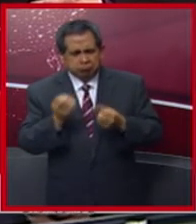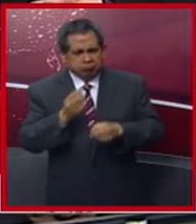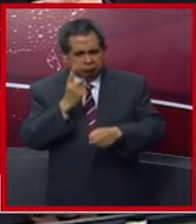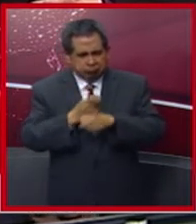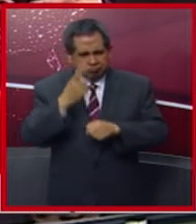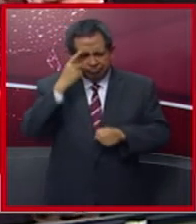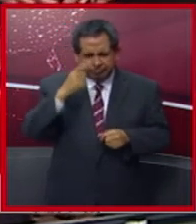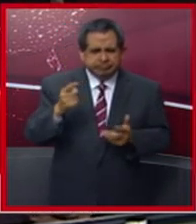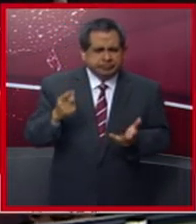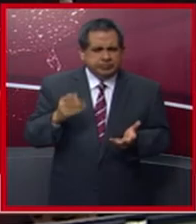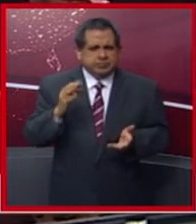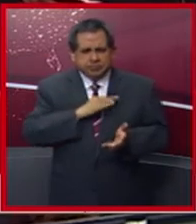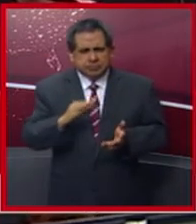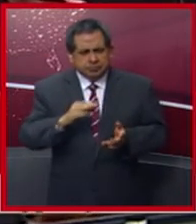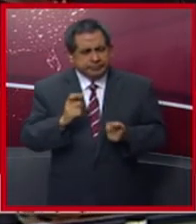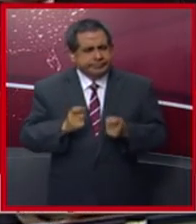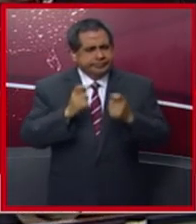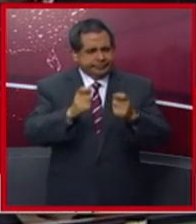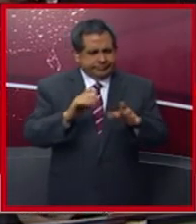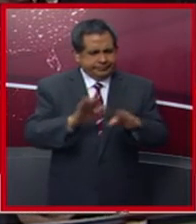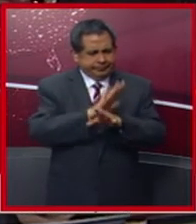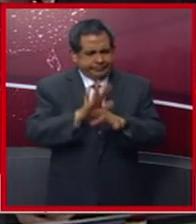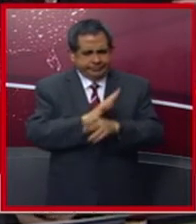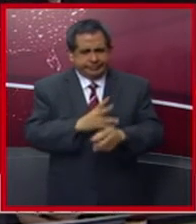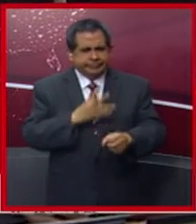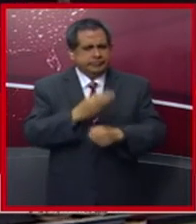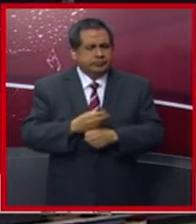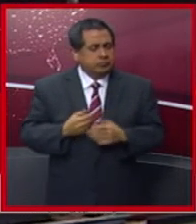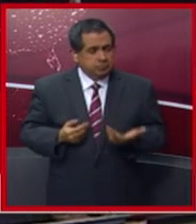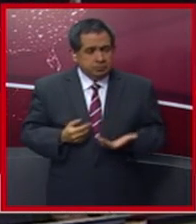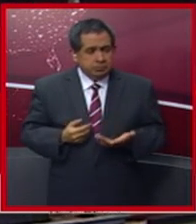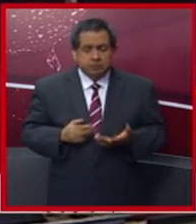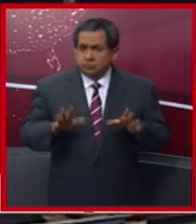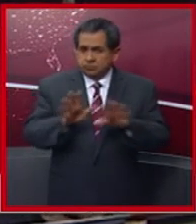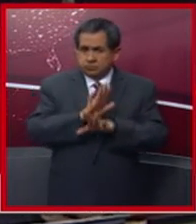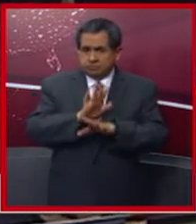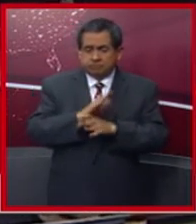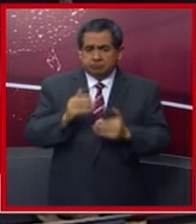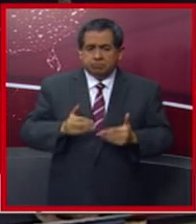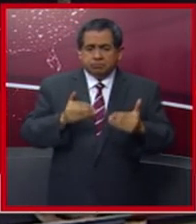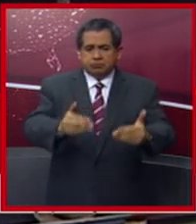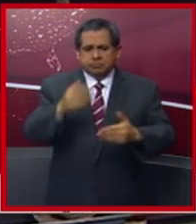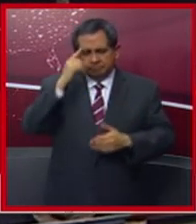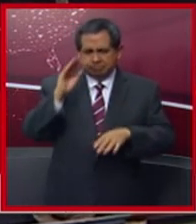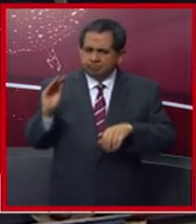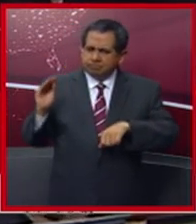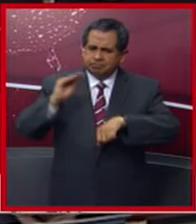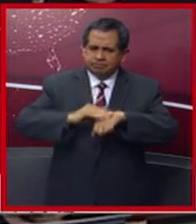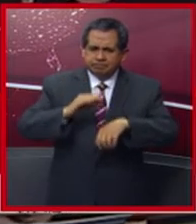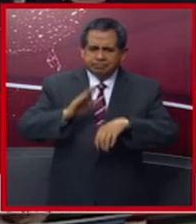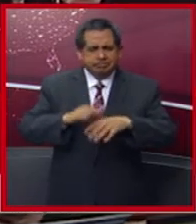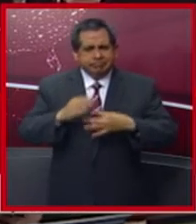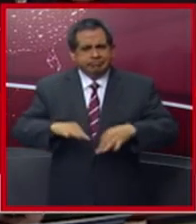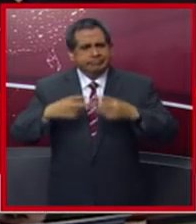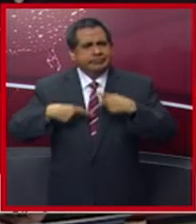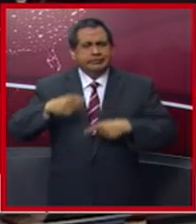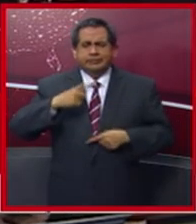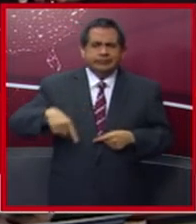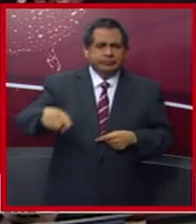pronto para poder dar esta transición que se establece, dar este camino para que se pueda implementar y que también la